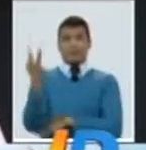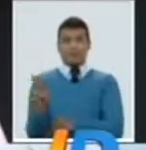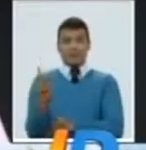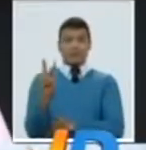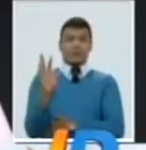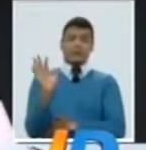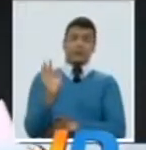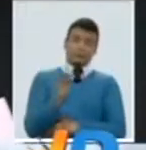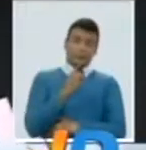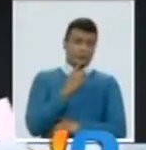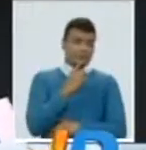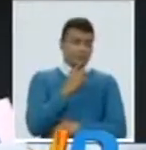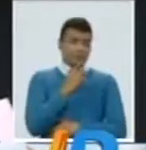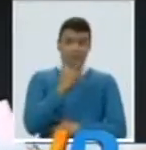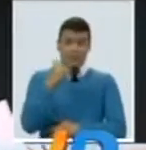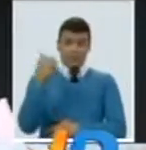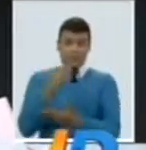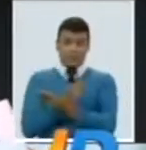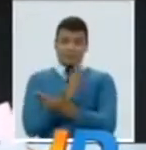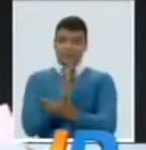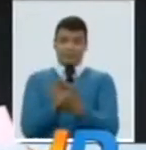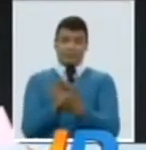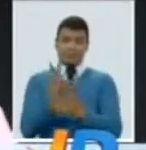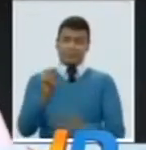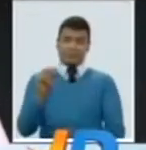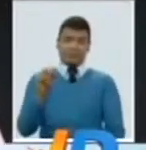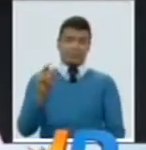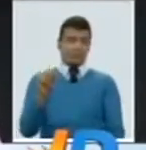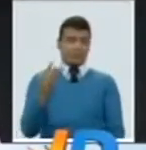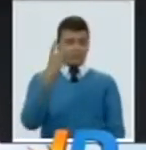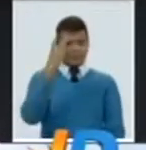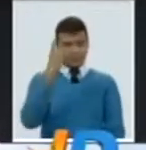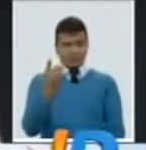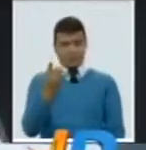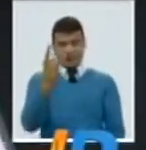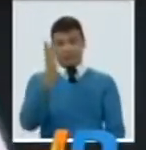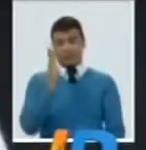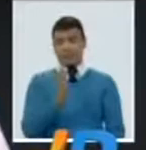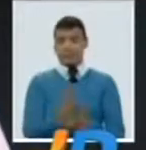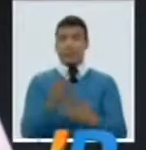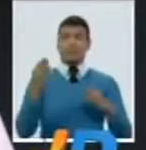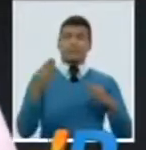no es la, mejor dicho, no le aconseja a nadie, porque uno en cualquier momento hay